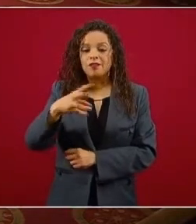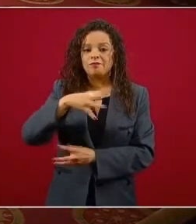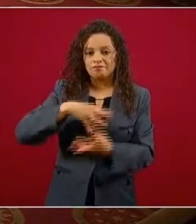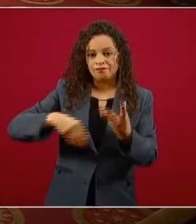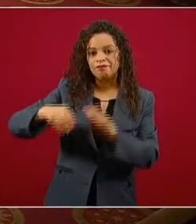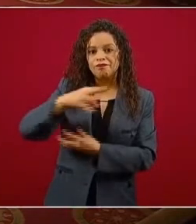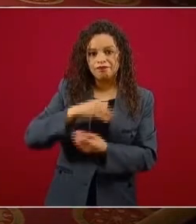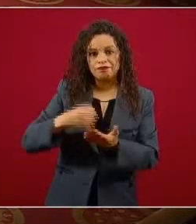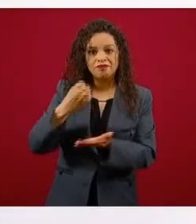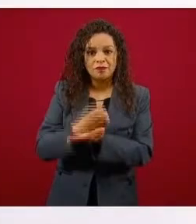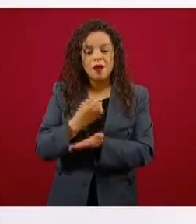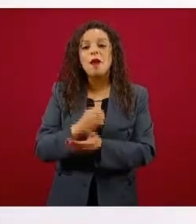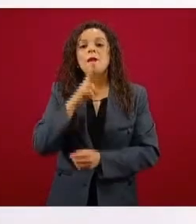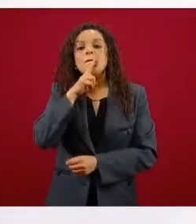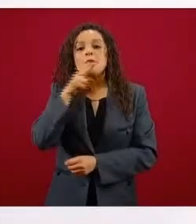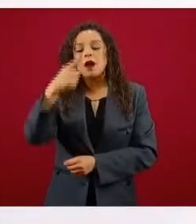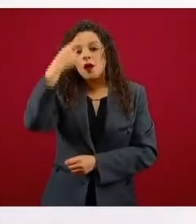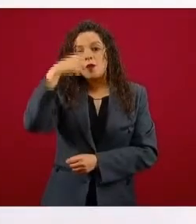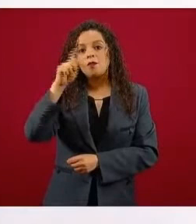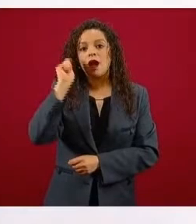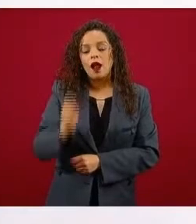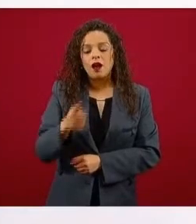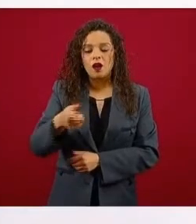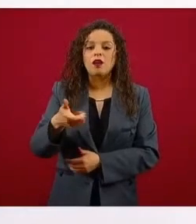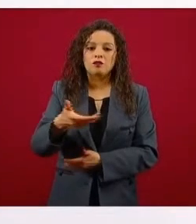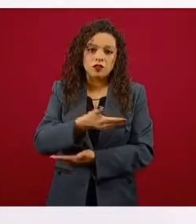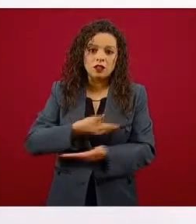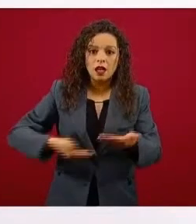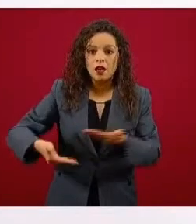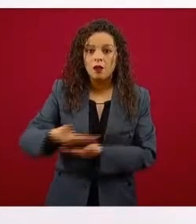la industria, el comercio y los servicios.